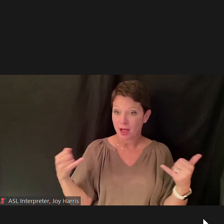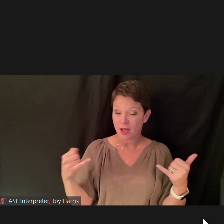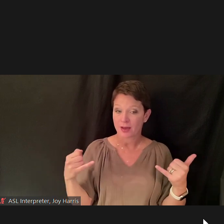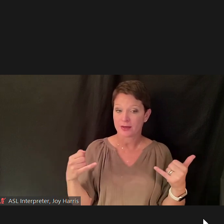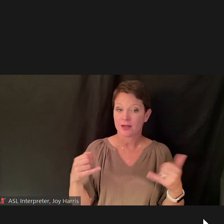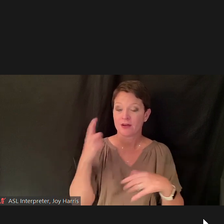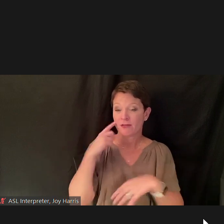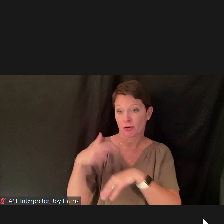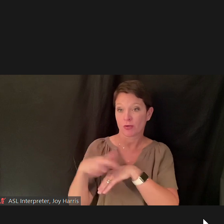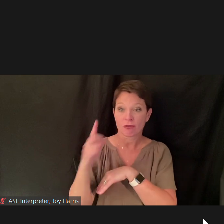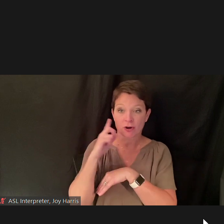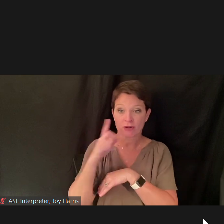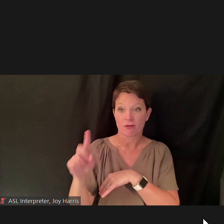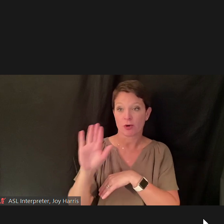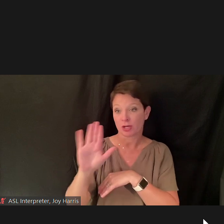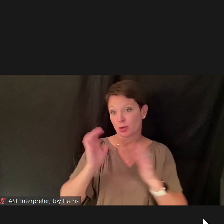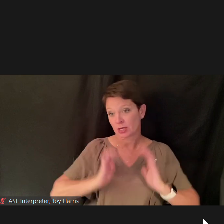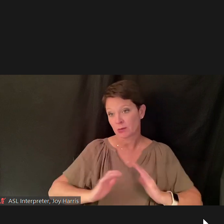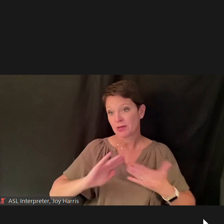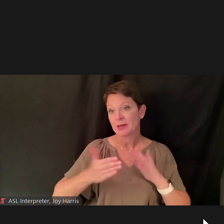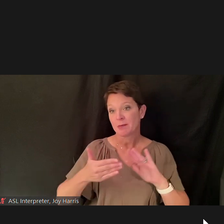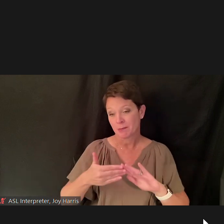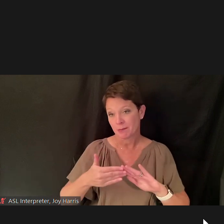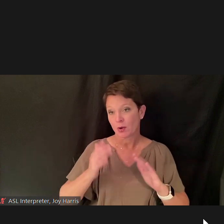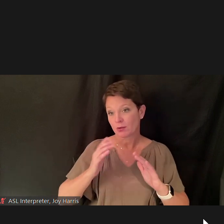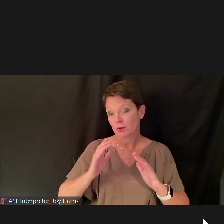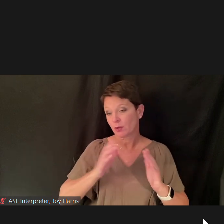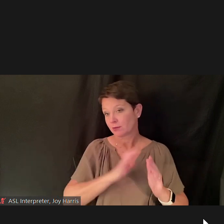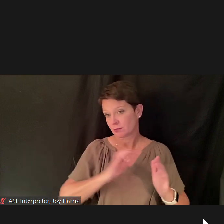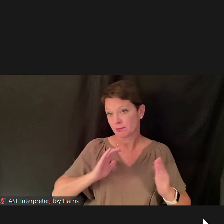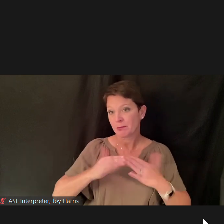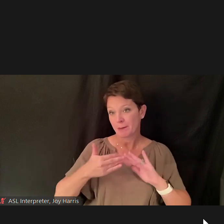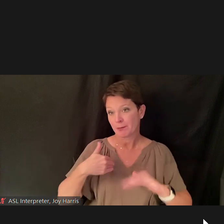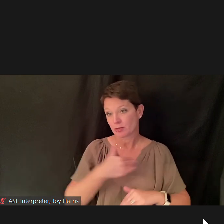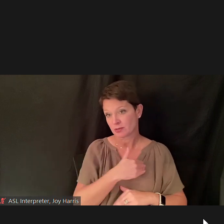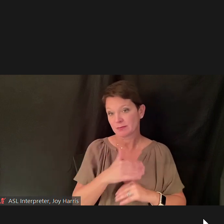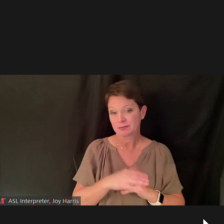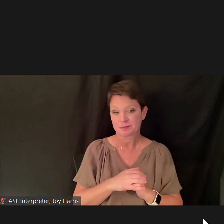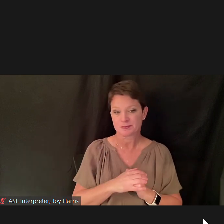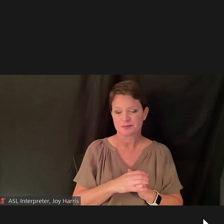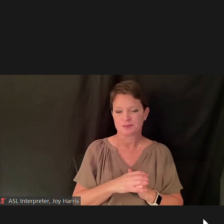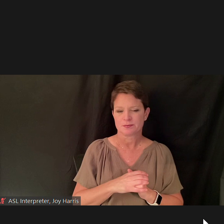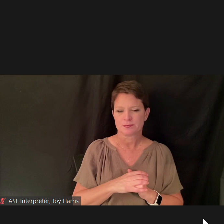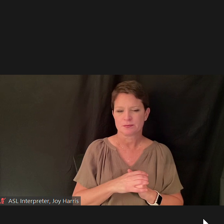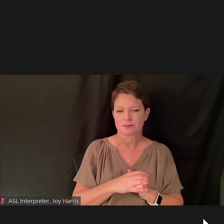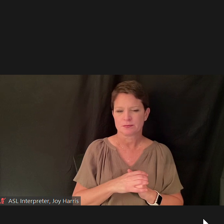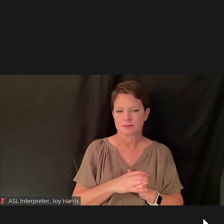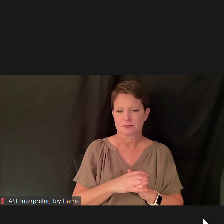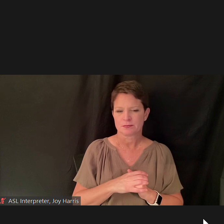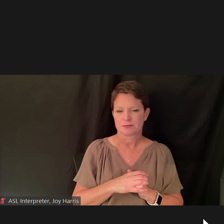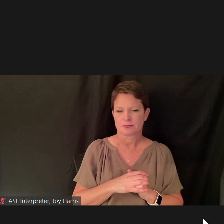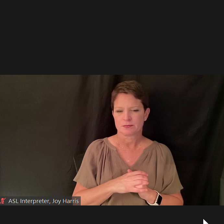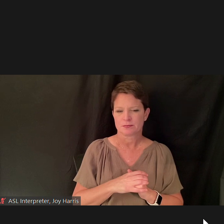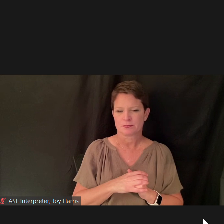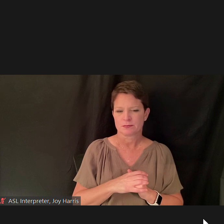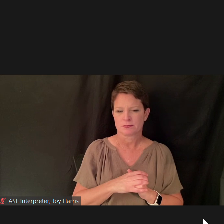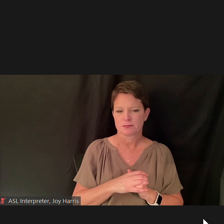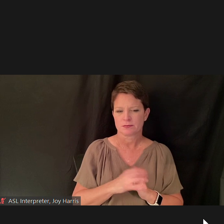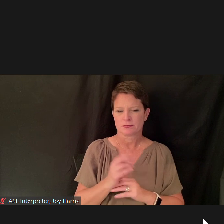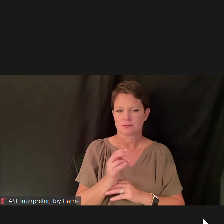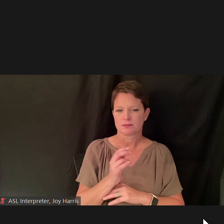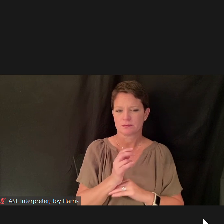supervisors@pccares.org o llamar a la línea de ayuda para hacer una referencia para su cliente o miembro de la comunidad.